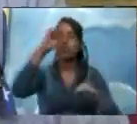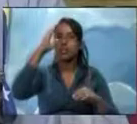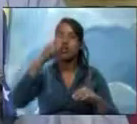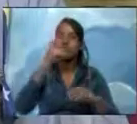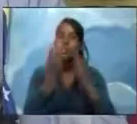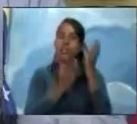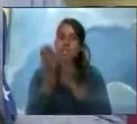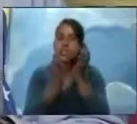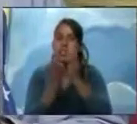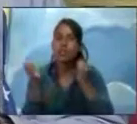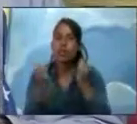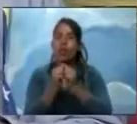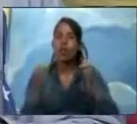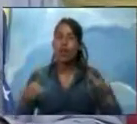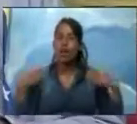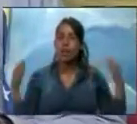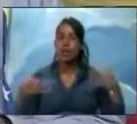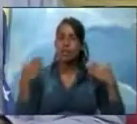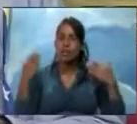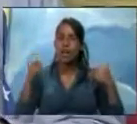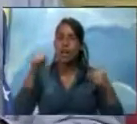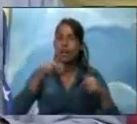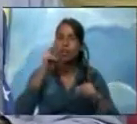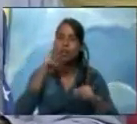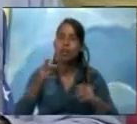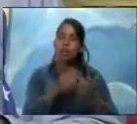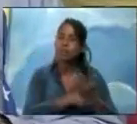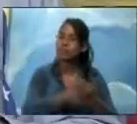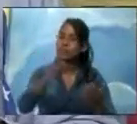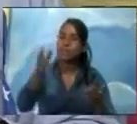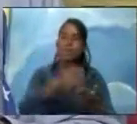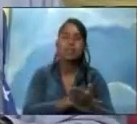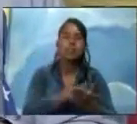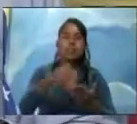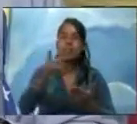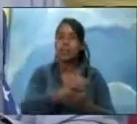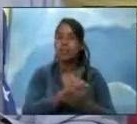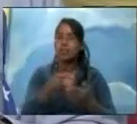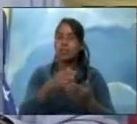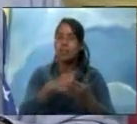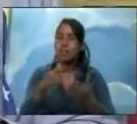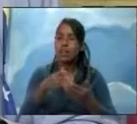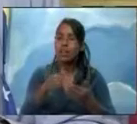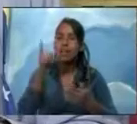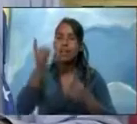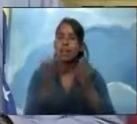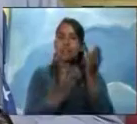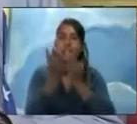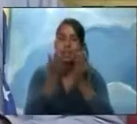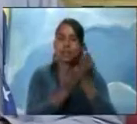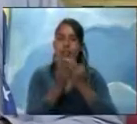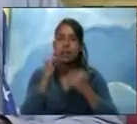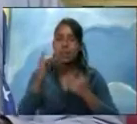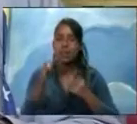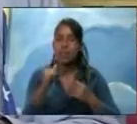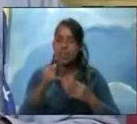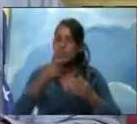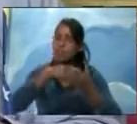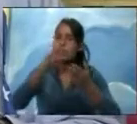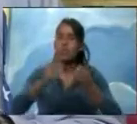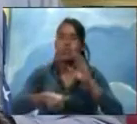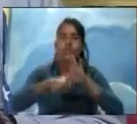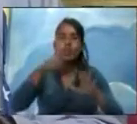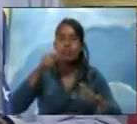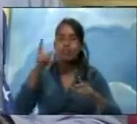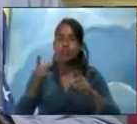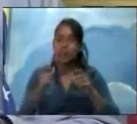que servirle con alegría. Acá vemos que millares de millares le servían y millones de